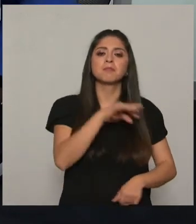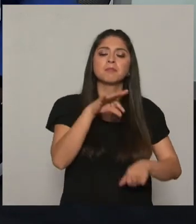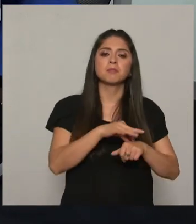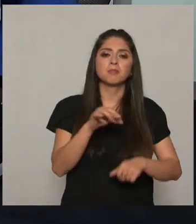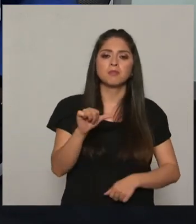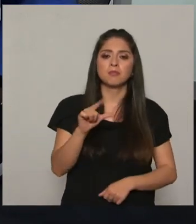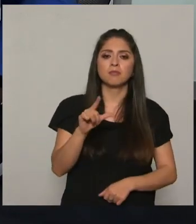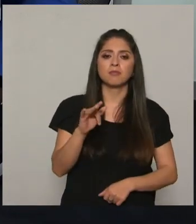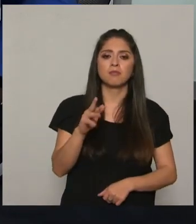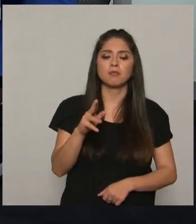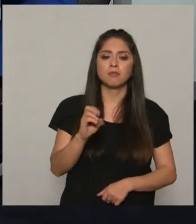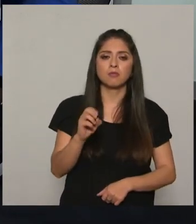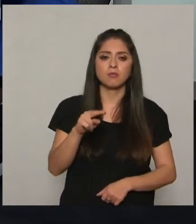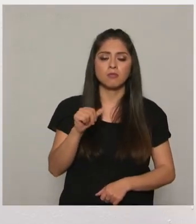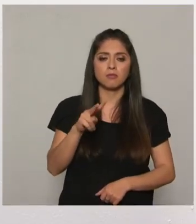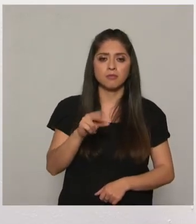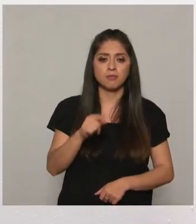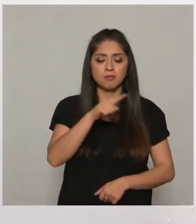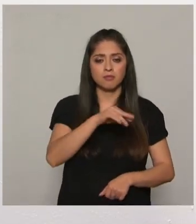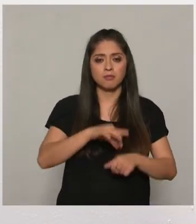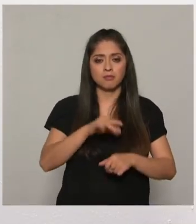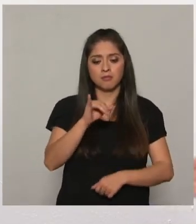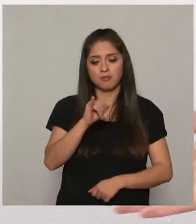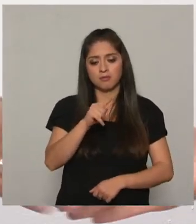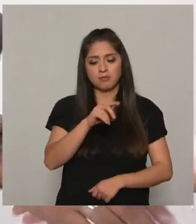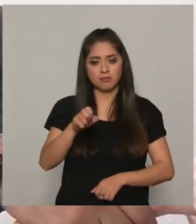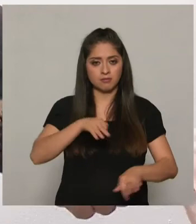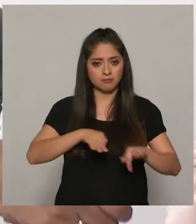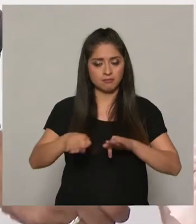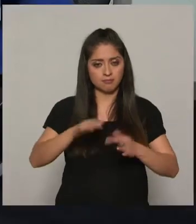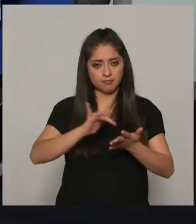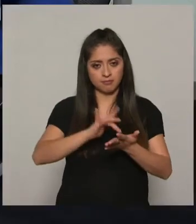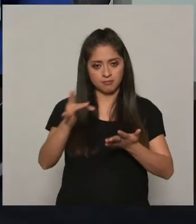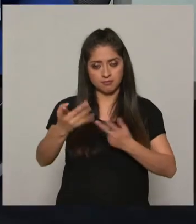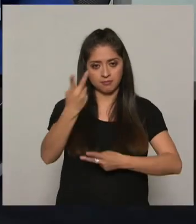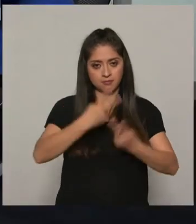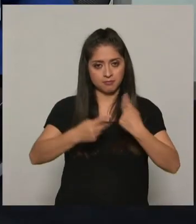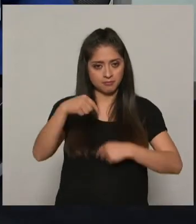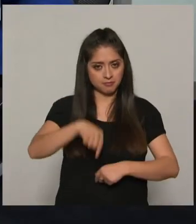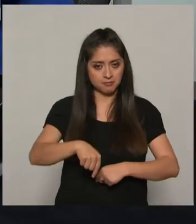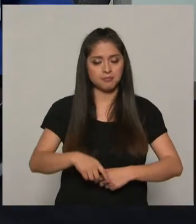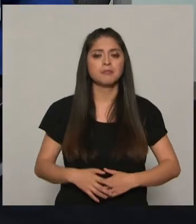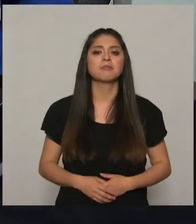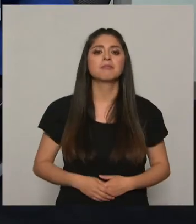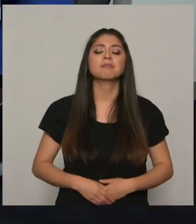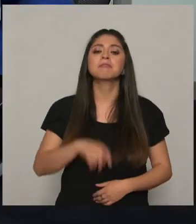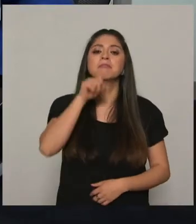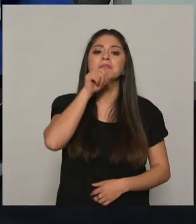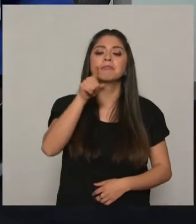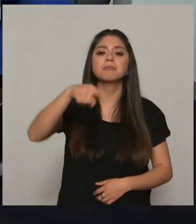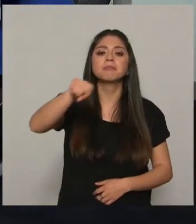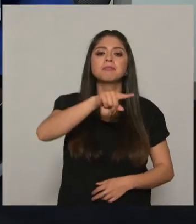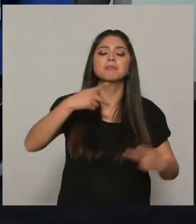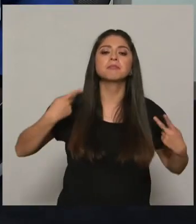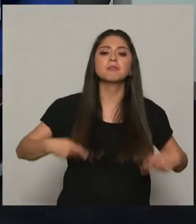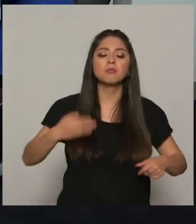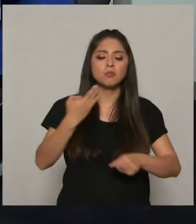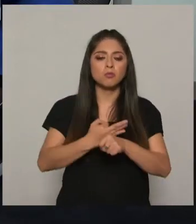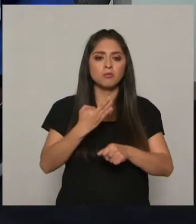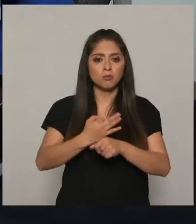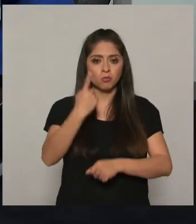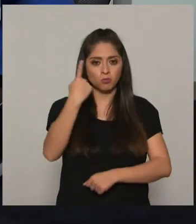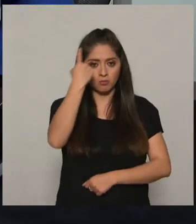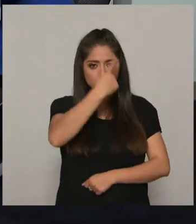doctor Alfredo Nava, él es médico internista del ISSSTE. Gracias por tu valiosa participación. Mariana, gracias. Y a usted por haberme acompañado a lo largo de esta